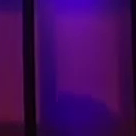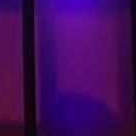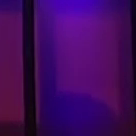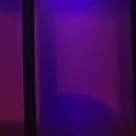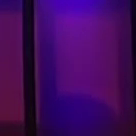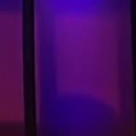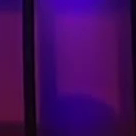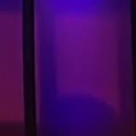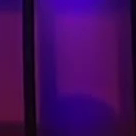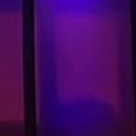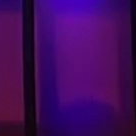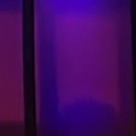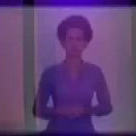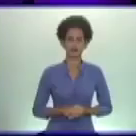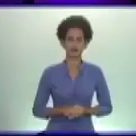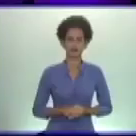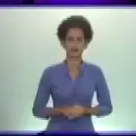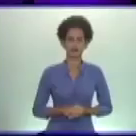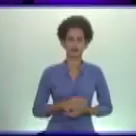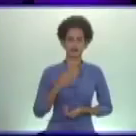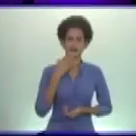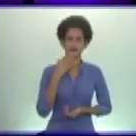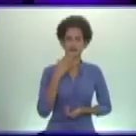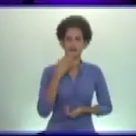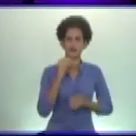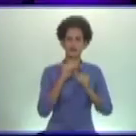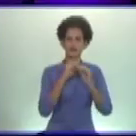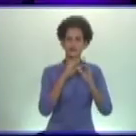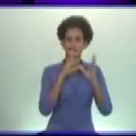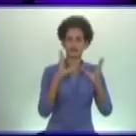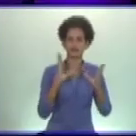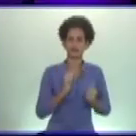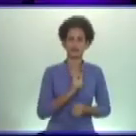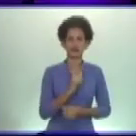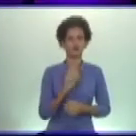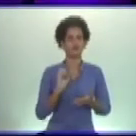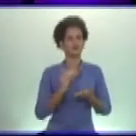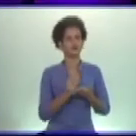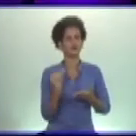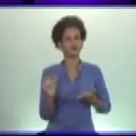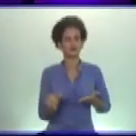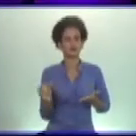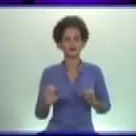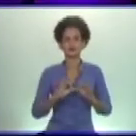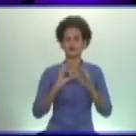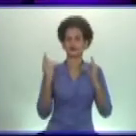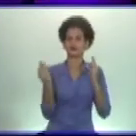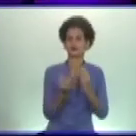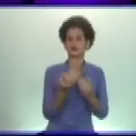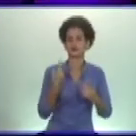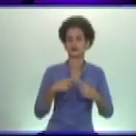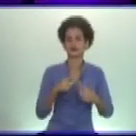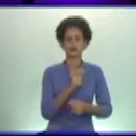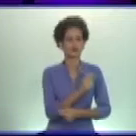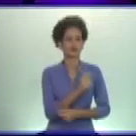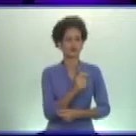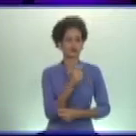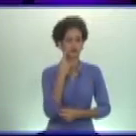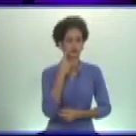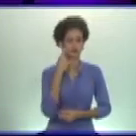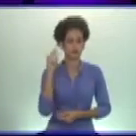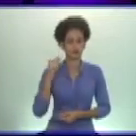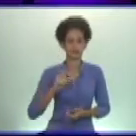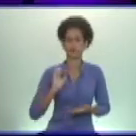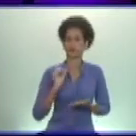Un cordial saludo a todos los estudiantes, profesores, la familia que se encuentra frente a la televisión en espera de